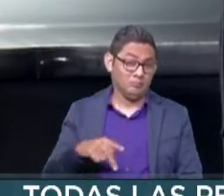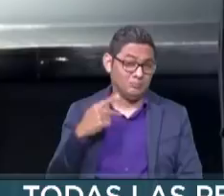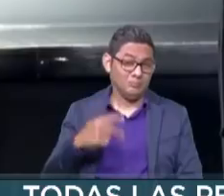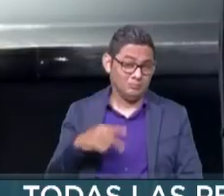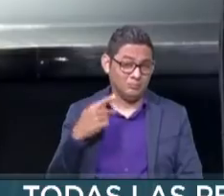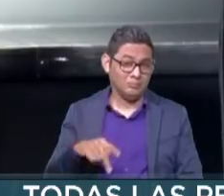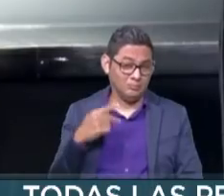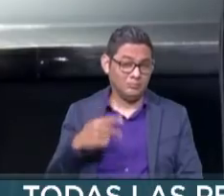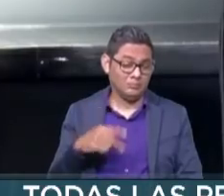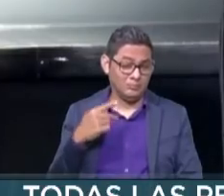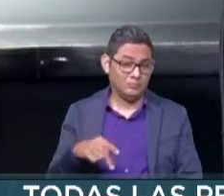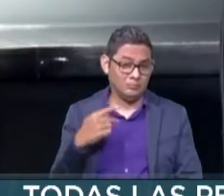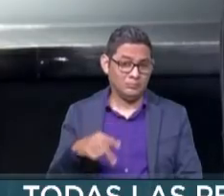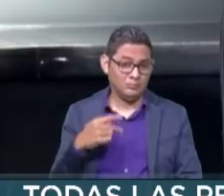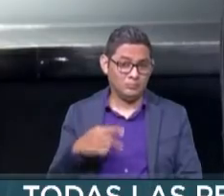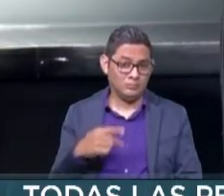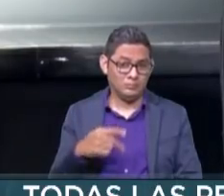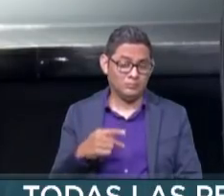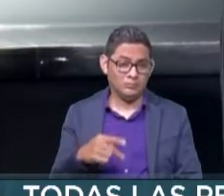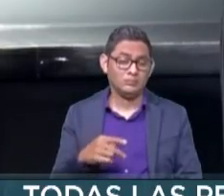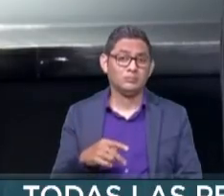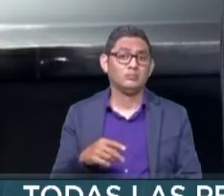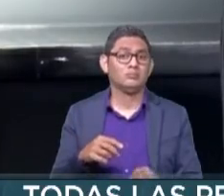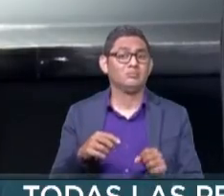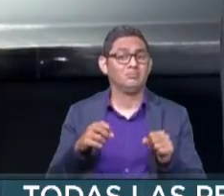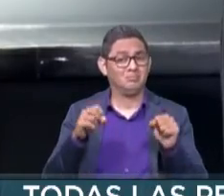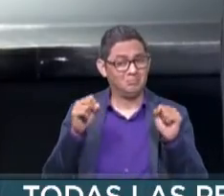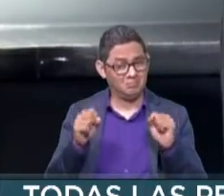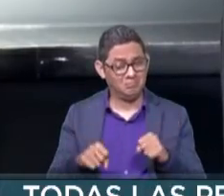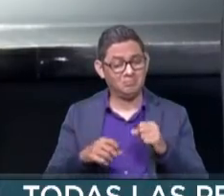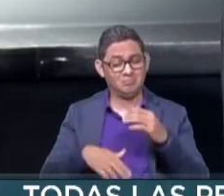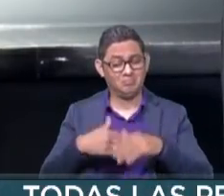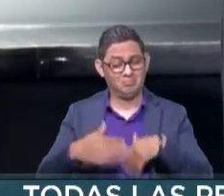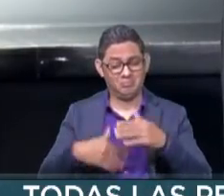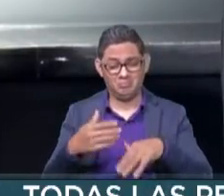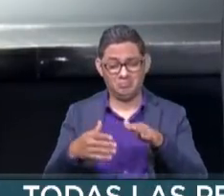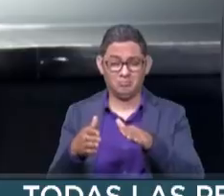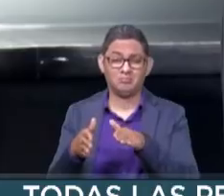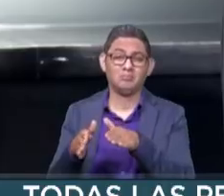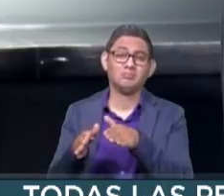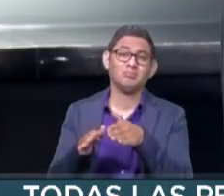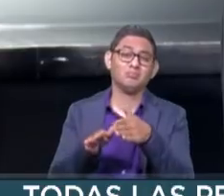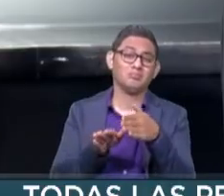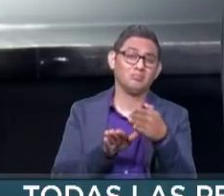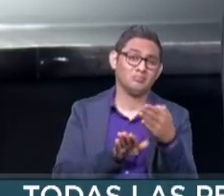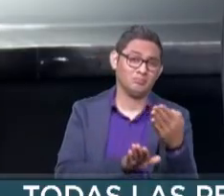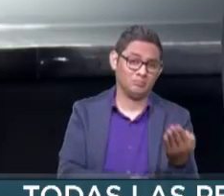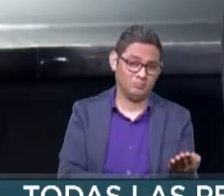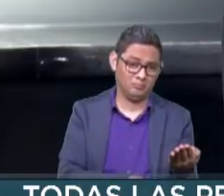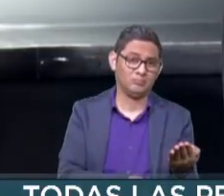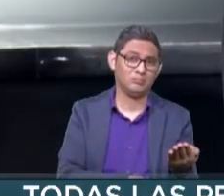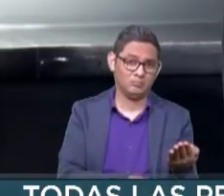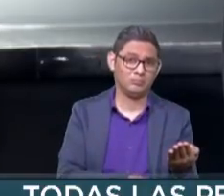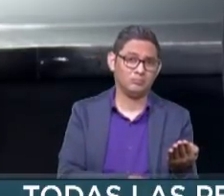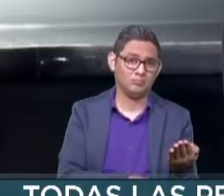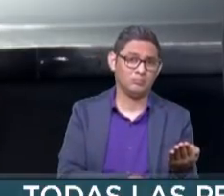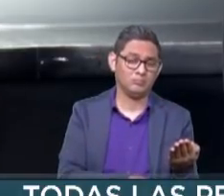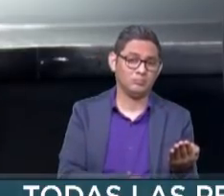es más riesgo de presentar complicaciones graves y muerte que en una paciente no